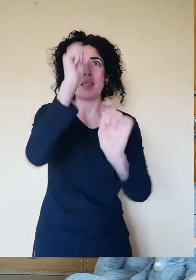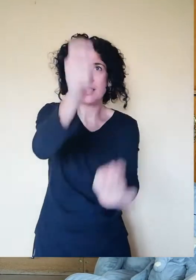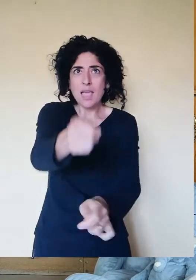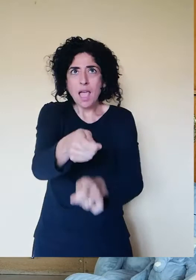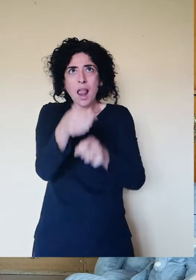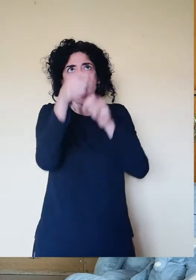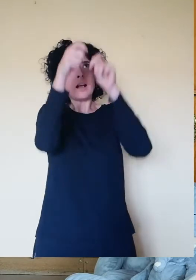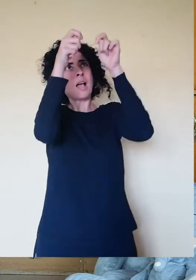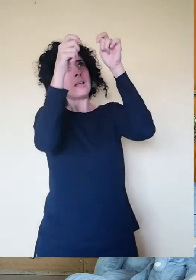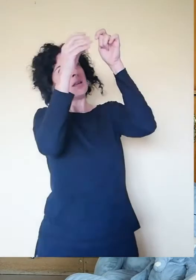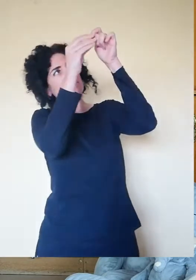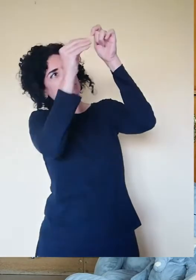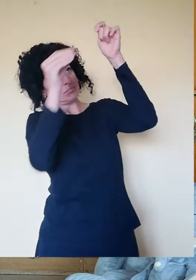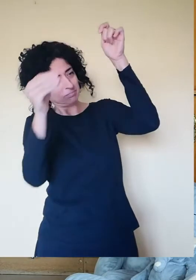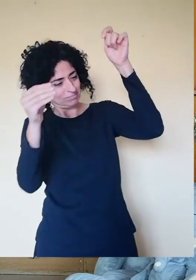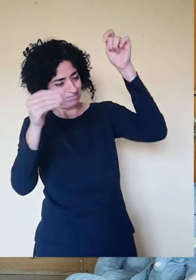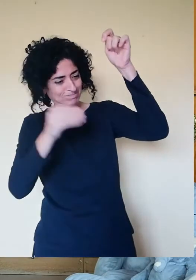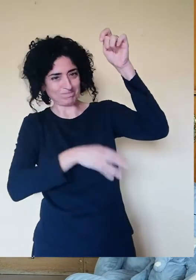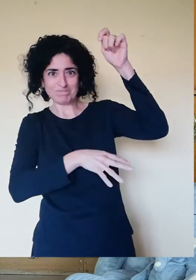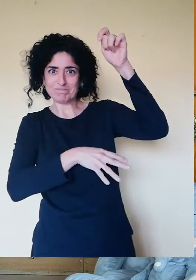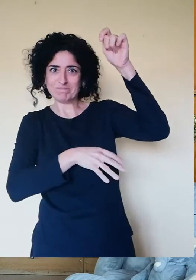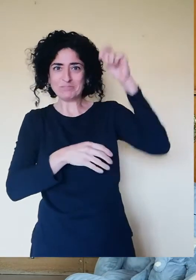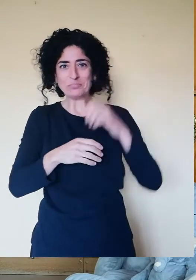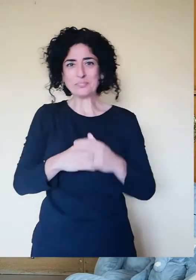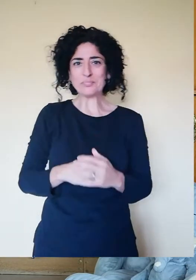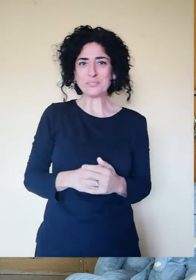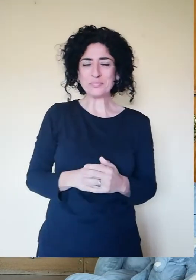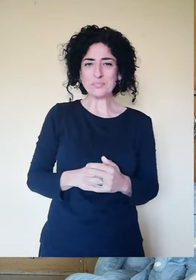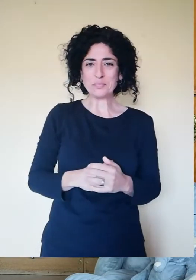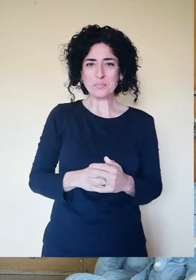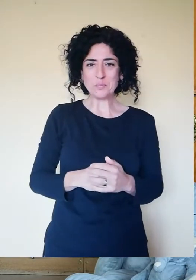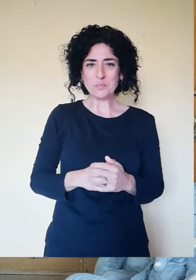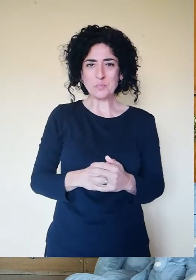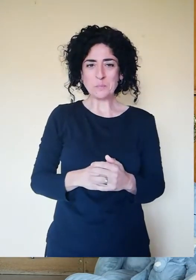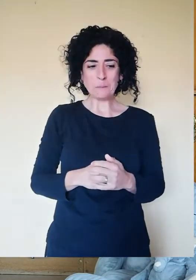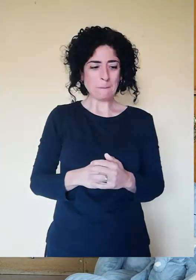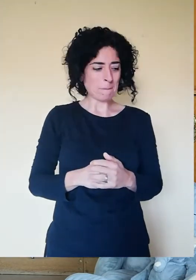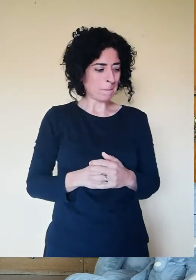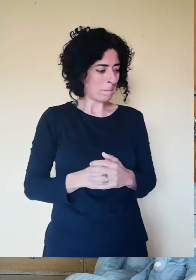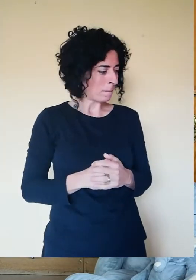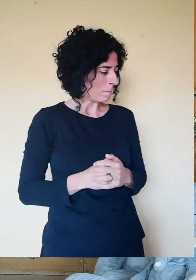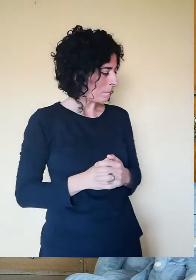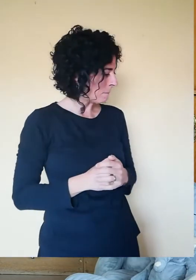peix, peixet, de la caña el sarronet.